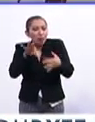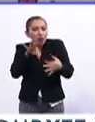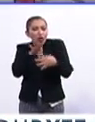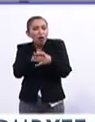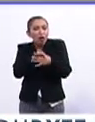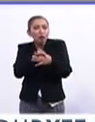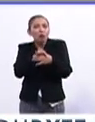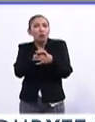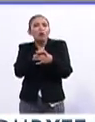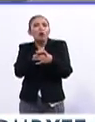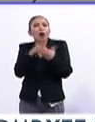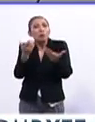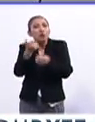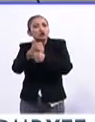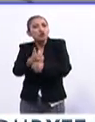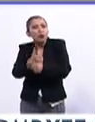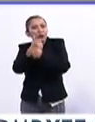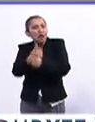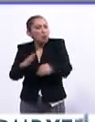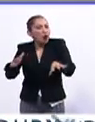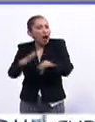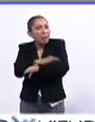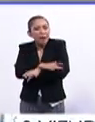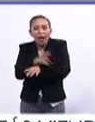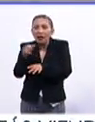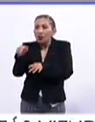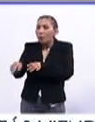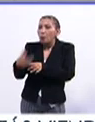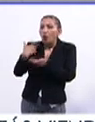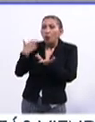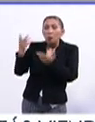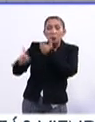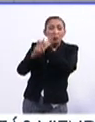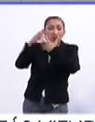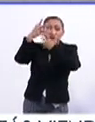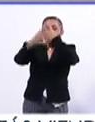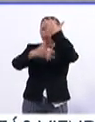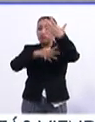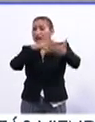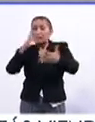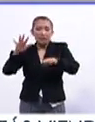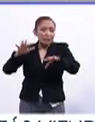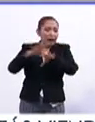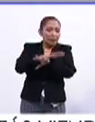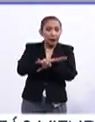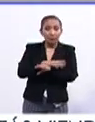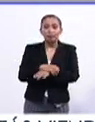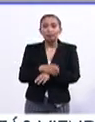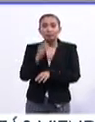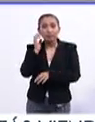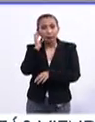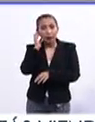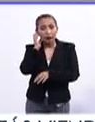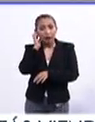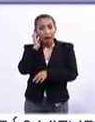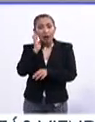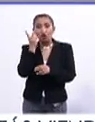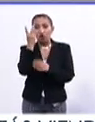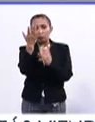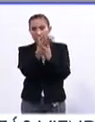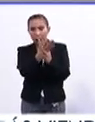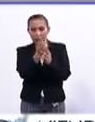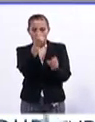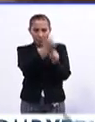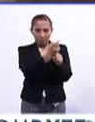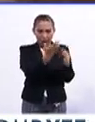la el sufrimiento resignificar el caos y empezar a construir con está divido en dos partes tiene una